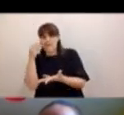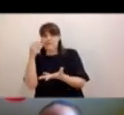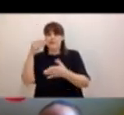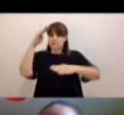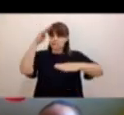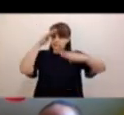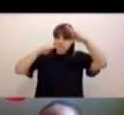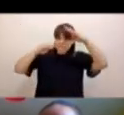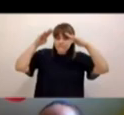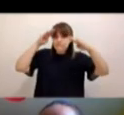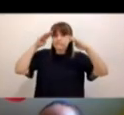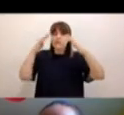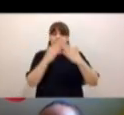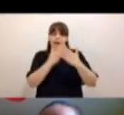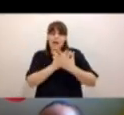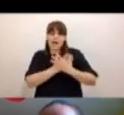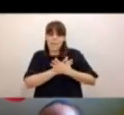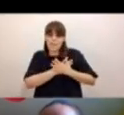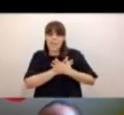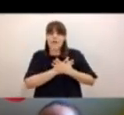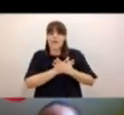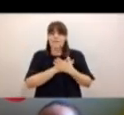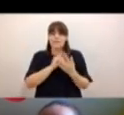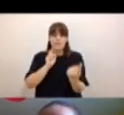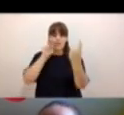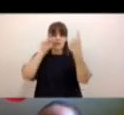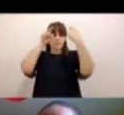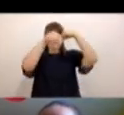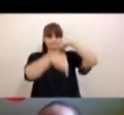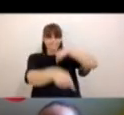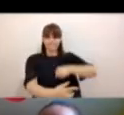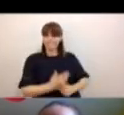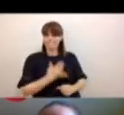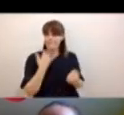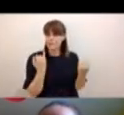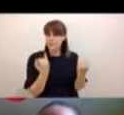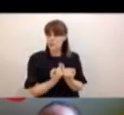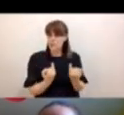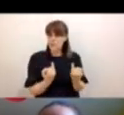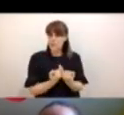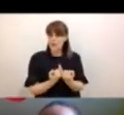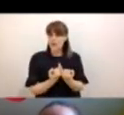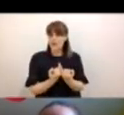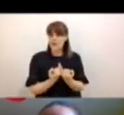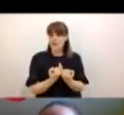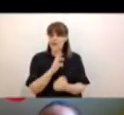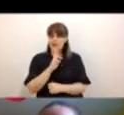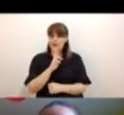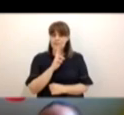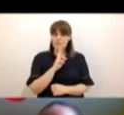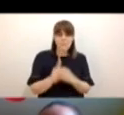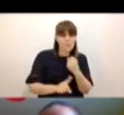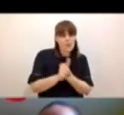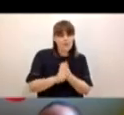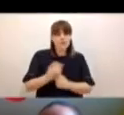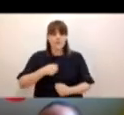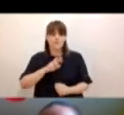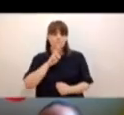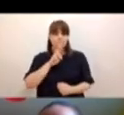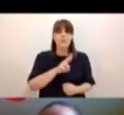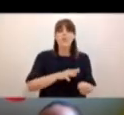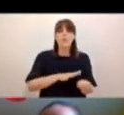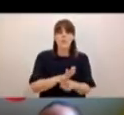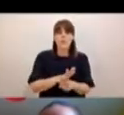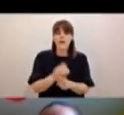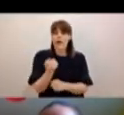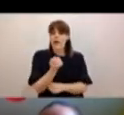a amar a empatizar ¿no? a responder frente a la adversidad eso esas habilidades también